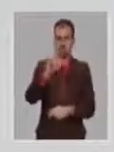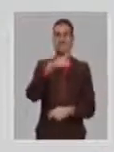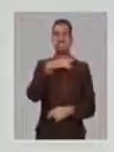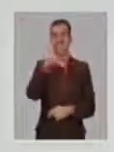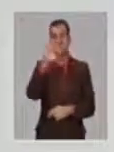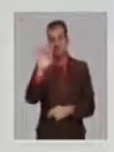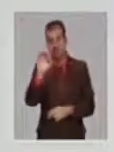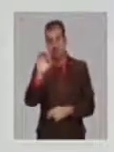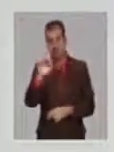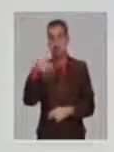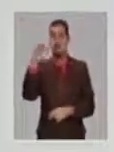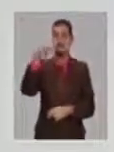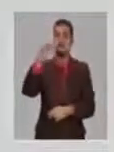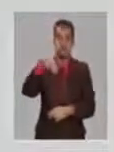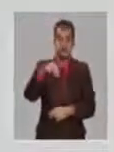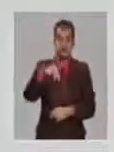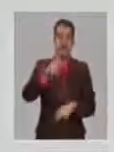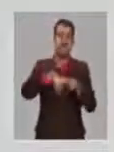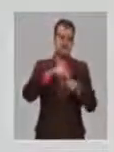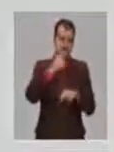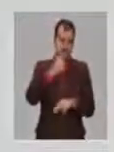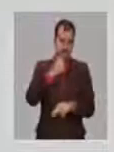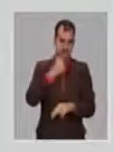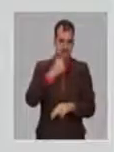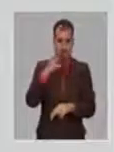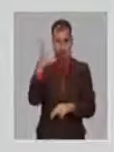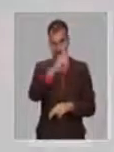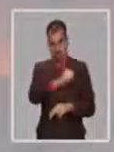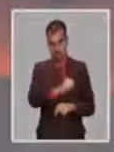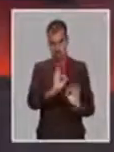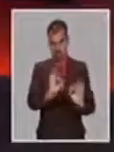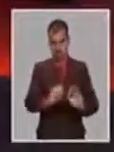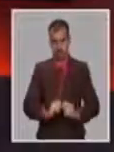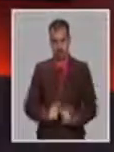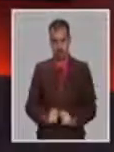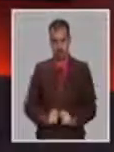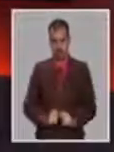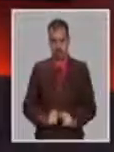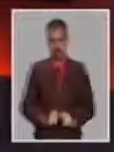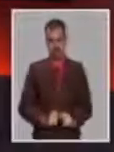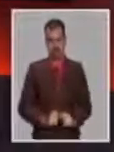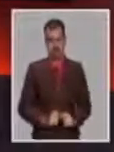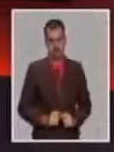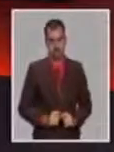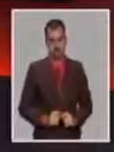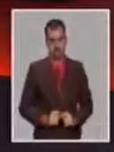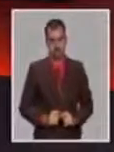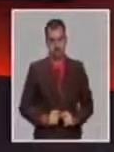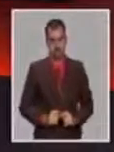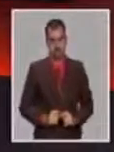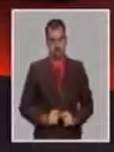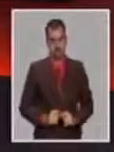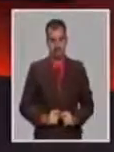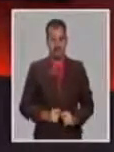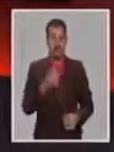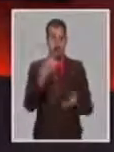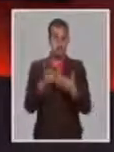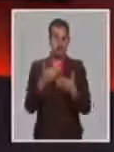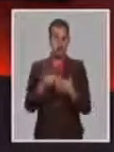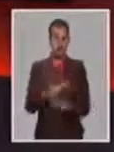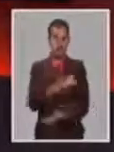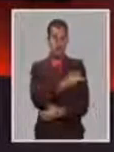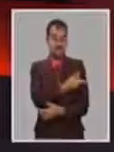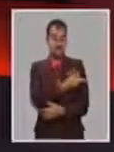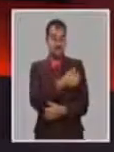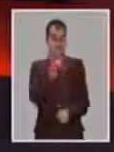Cerro, Lisa, Marianao y Habana Vieja. Y como este ensayo no empezó el día que el CENME, en términos organizativos, no empezó